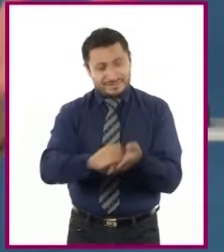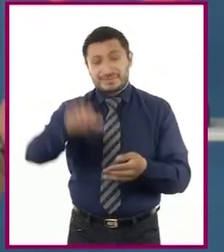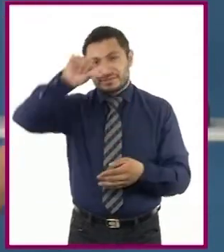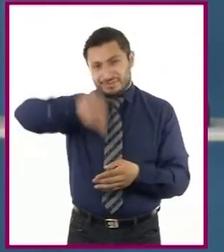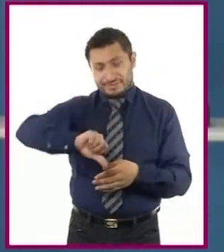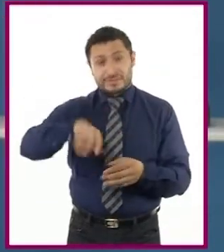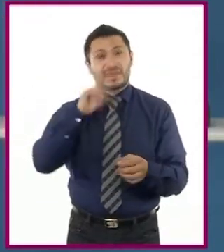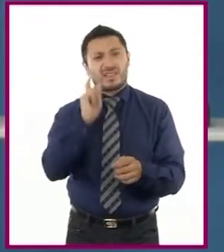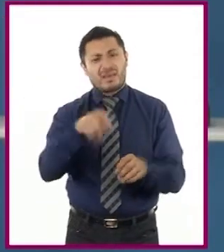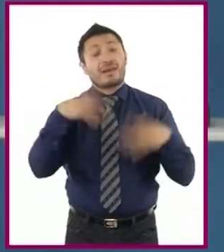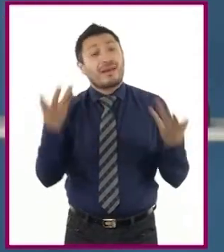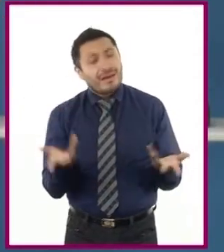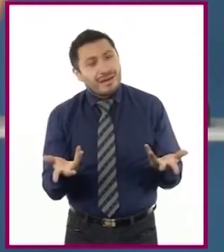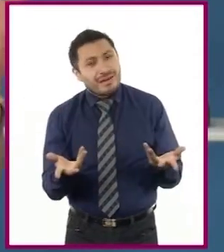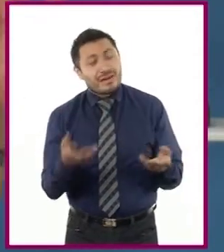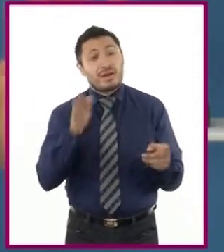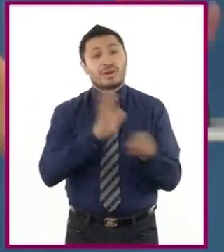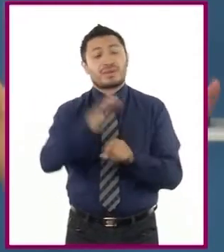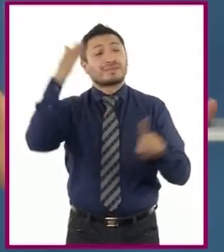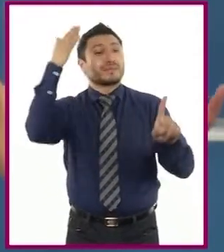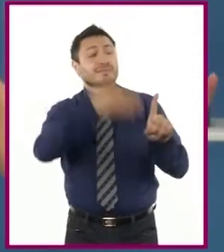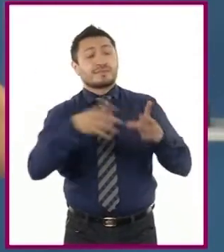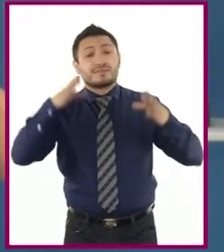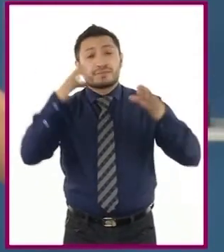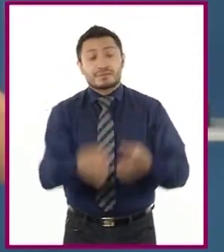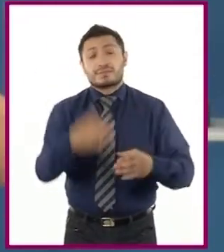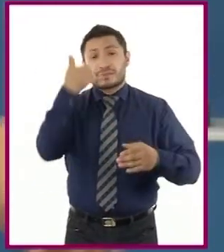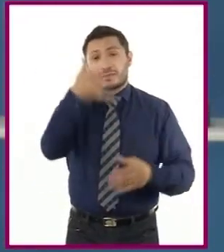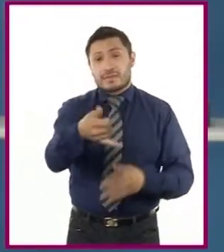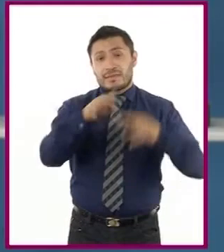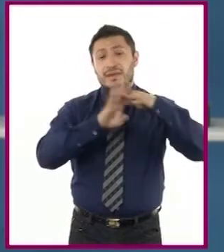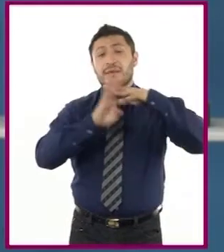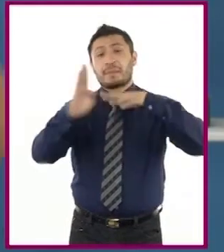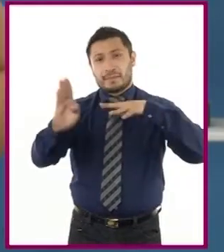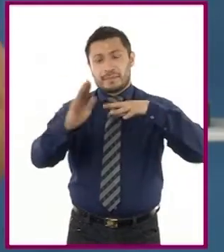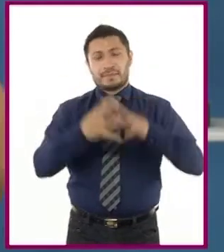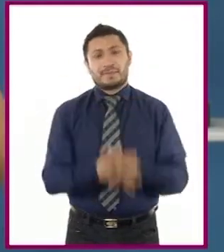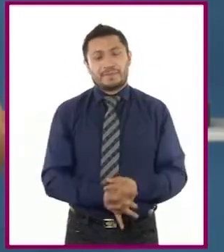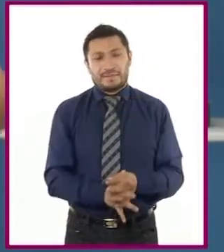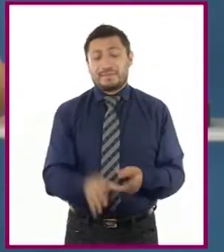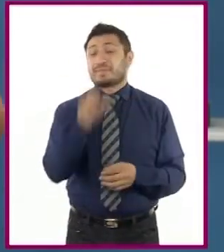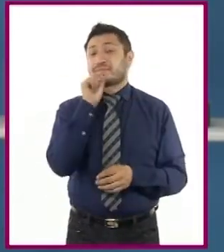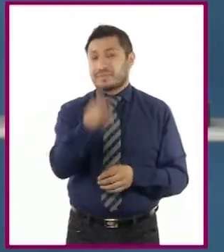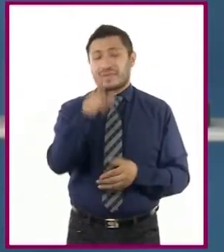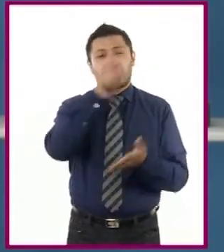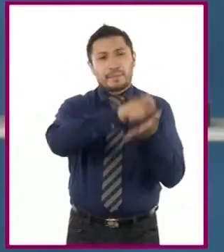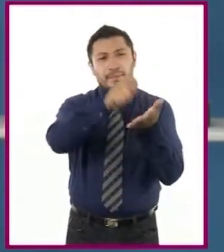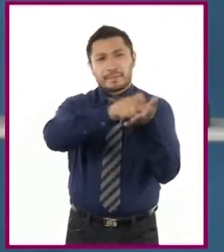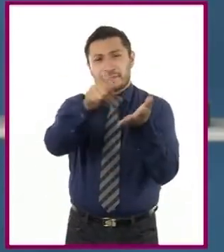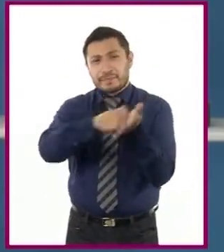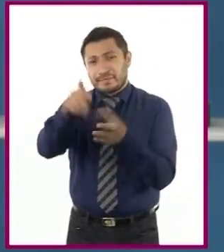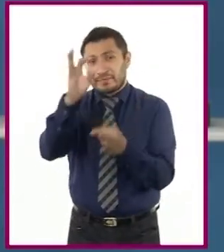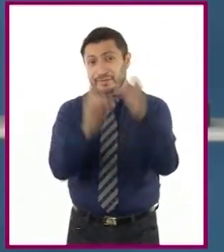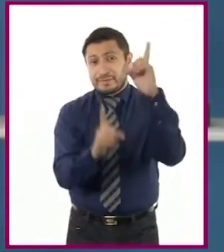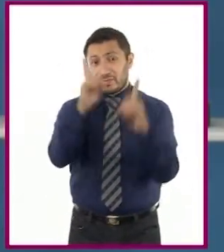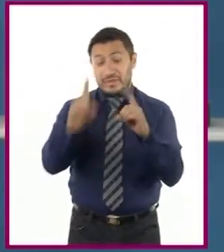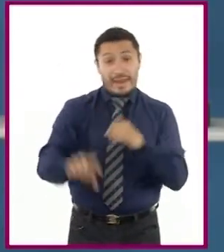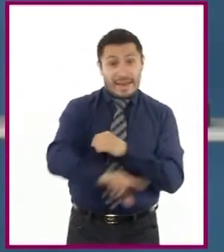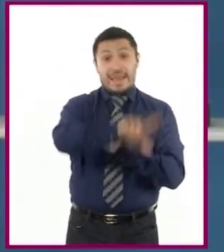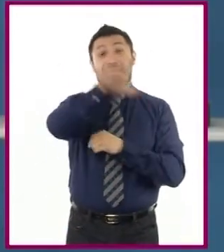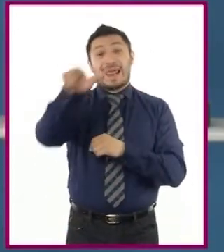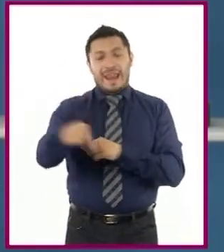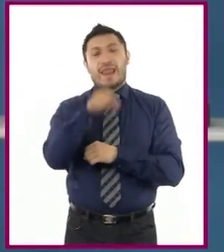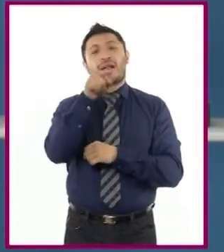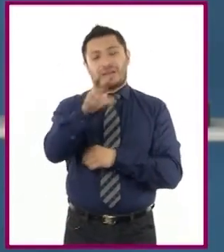que es los retos locales y la migración. También anoten sus dudas para que posteriormente